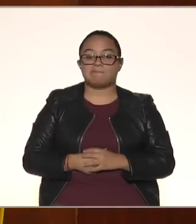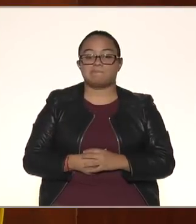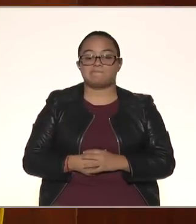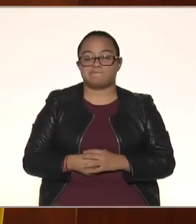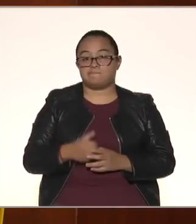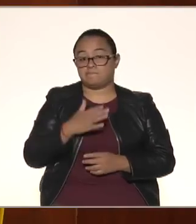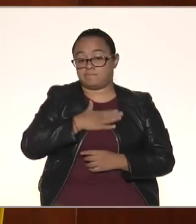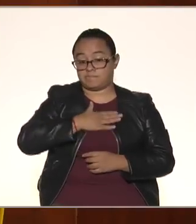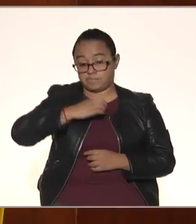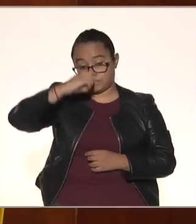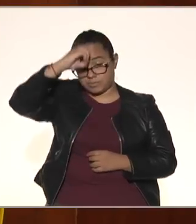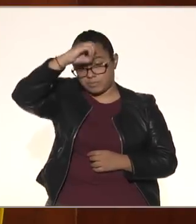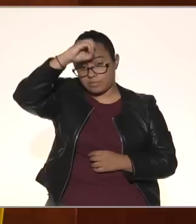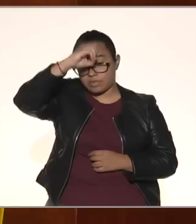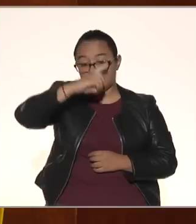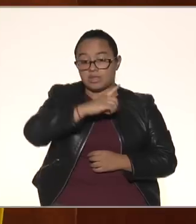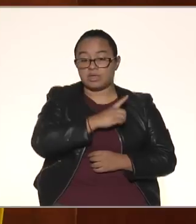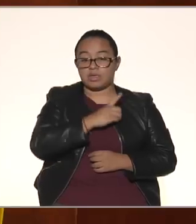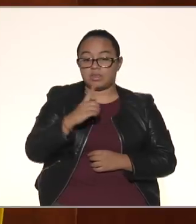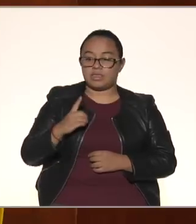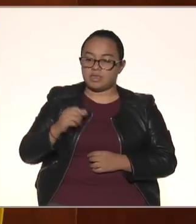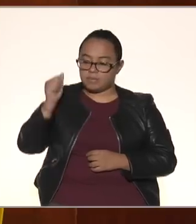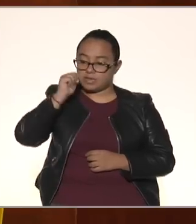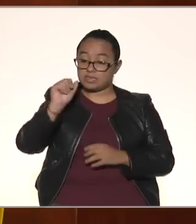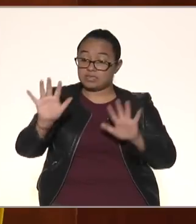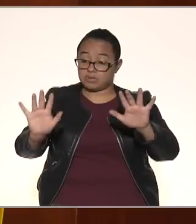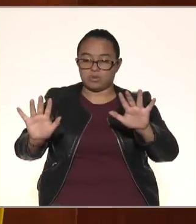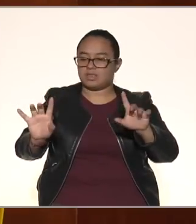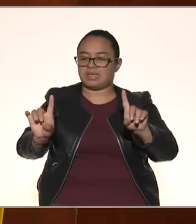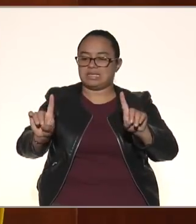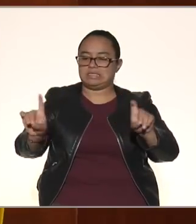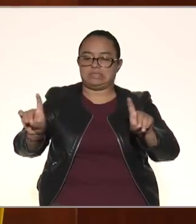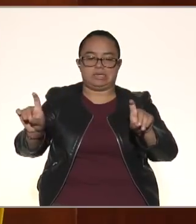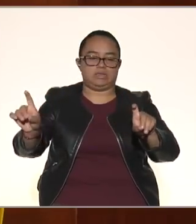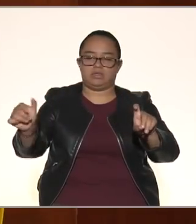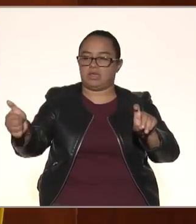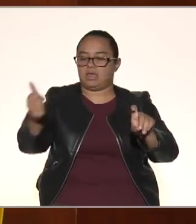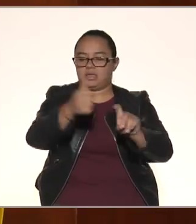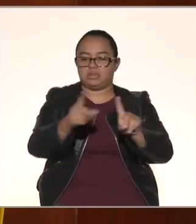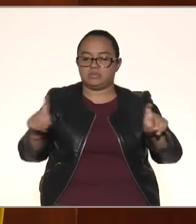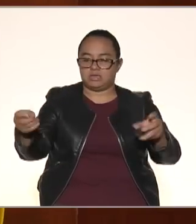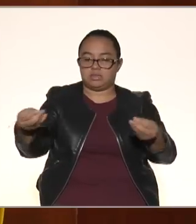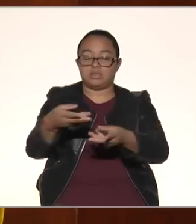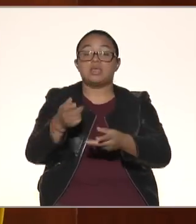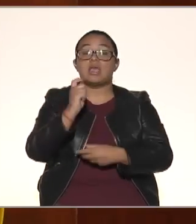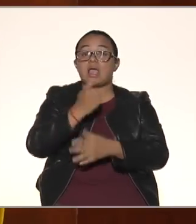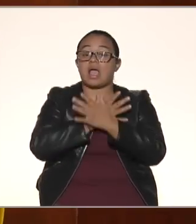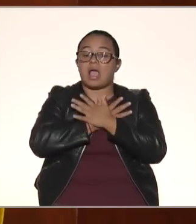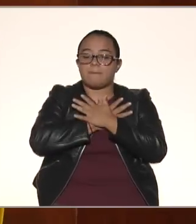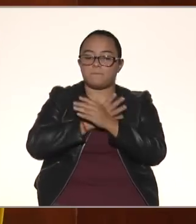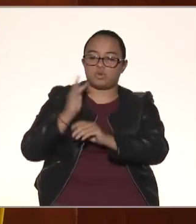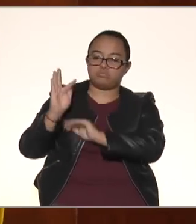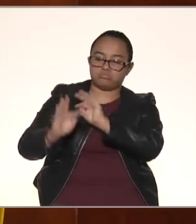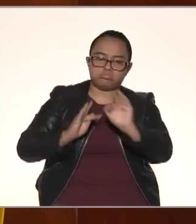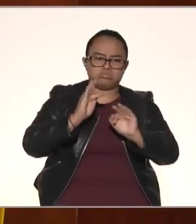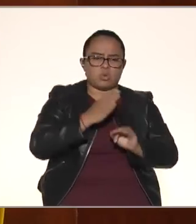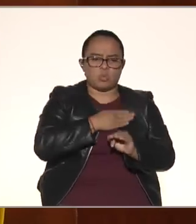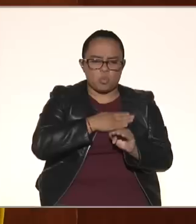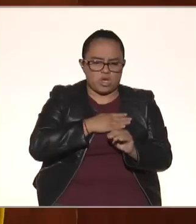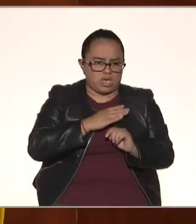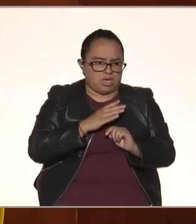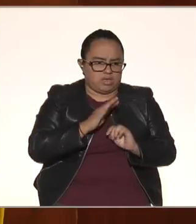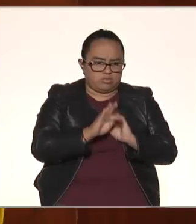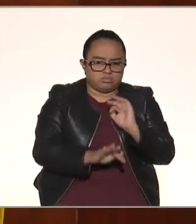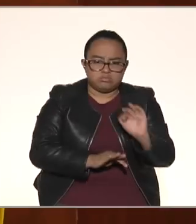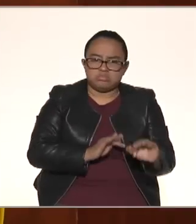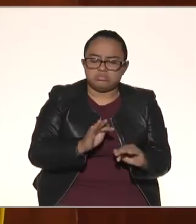bajo mi punto de vista, yo creo que hay que dar el 100 cada quien, el amor es generoso, el amor es generosidad, y hay que